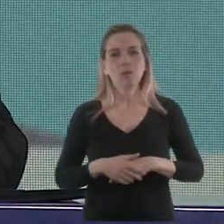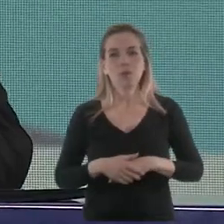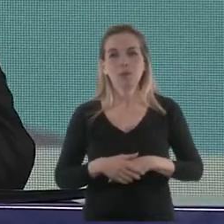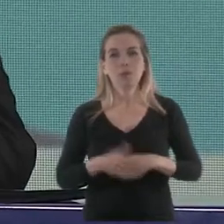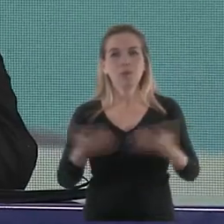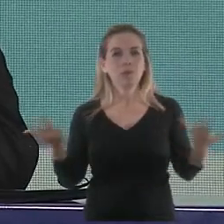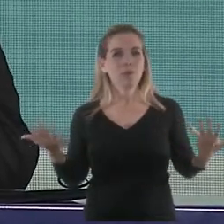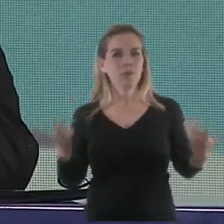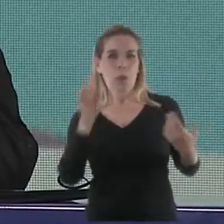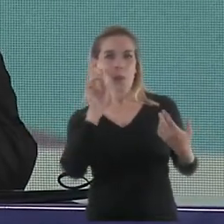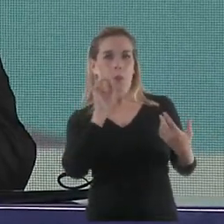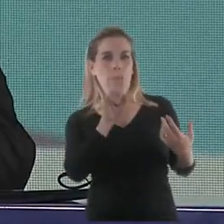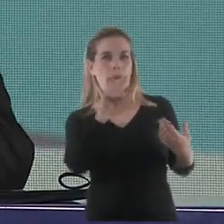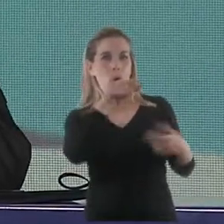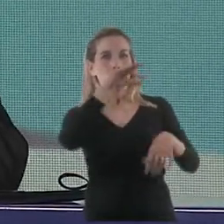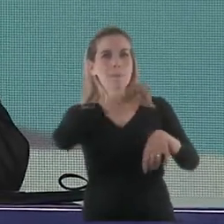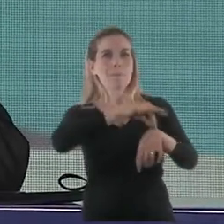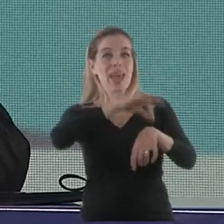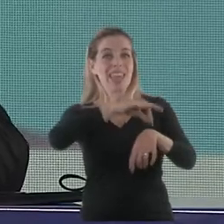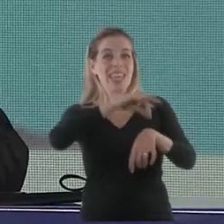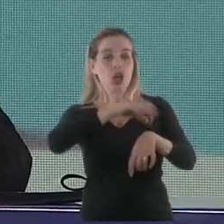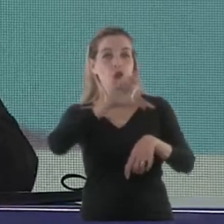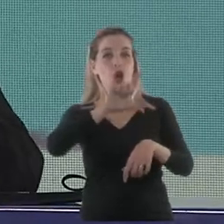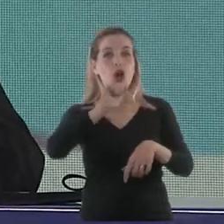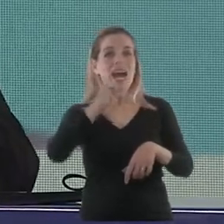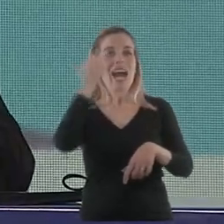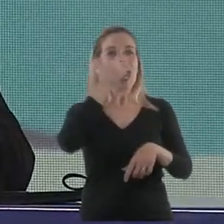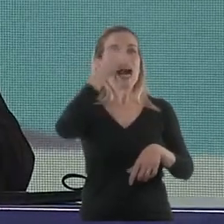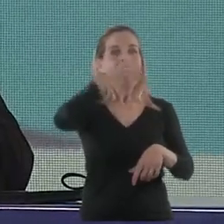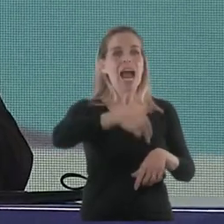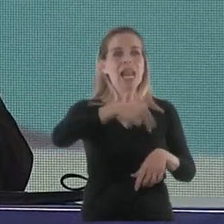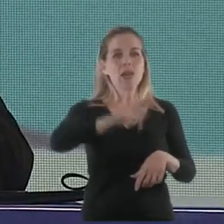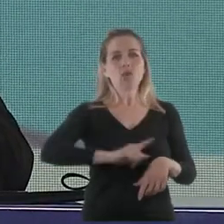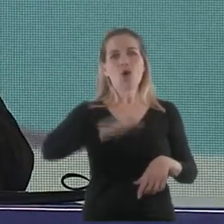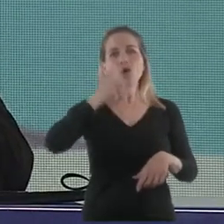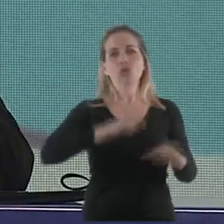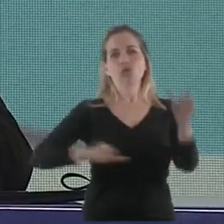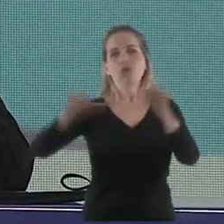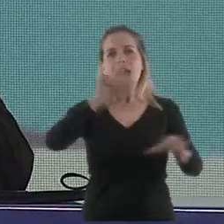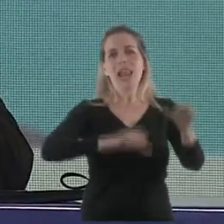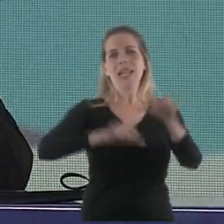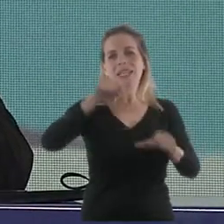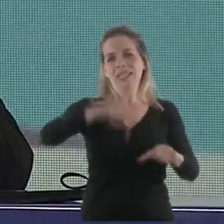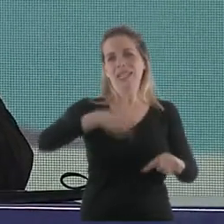Lo veo al doctor Pedro Kahn, que es un orgullo para la ciencia argentina,